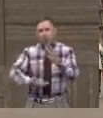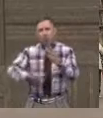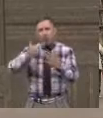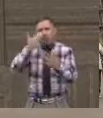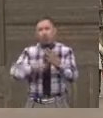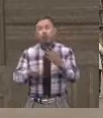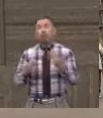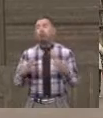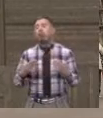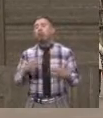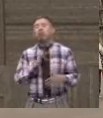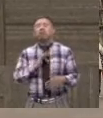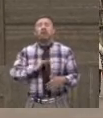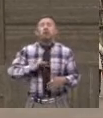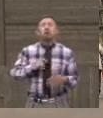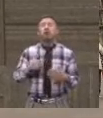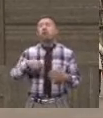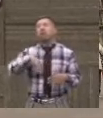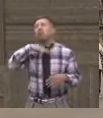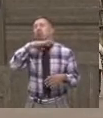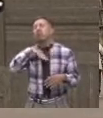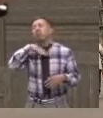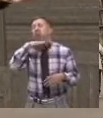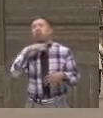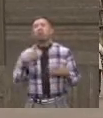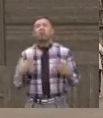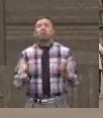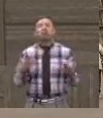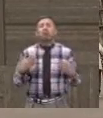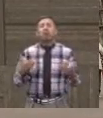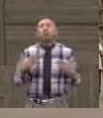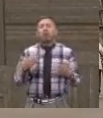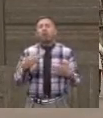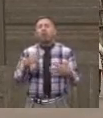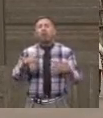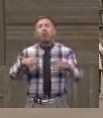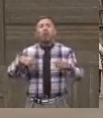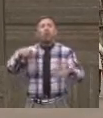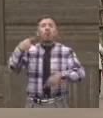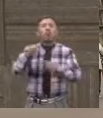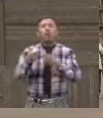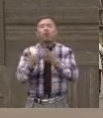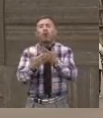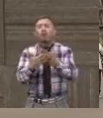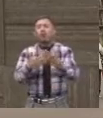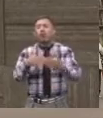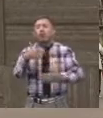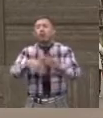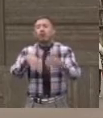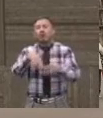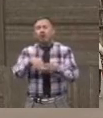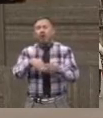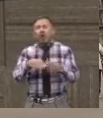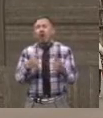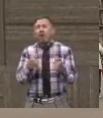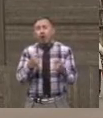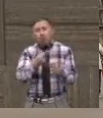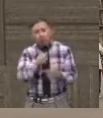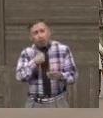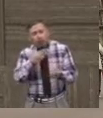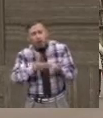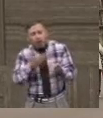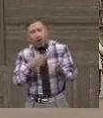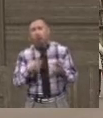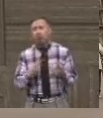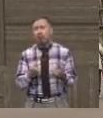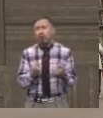siempre, esperando la siguiente multa de esta autoridad administrativa para el siguiente proceso electoral volver a violar la ley.